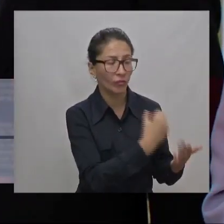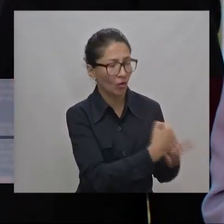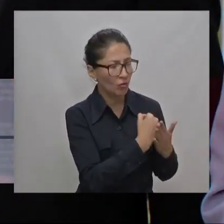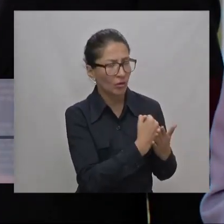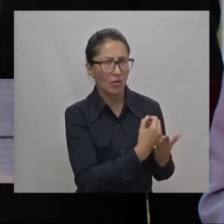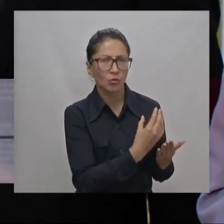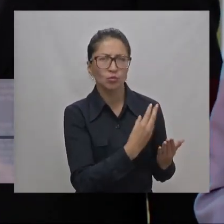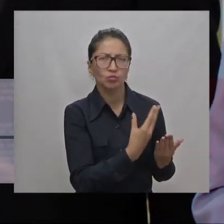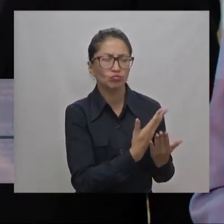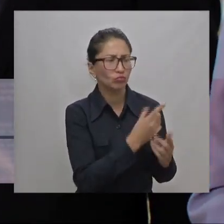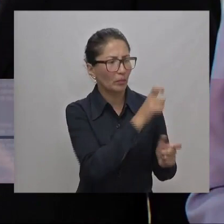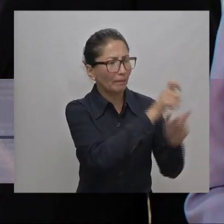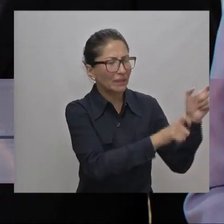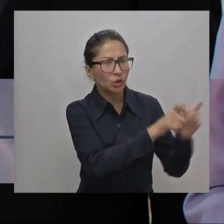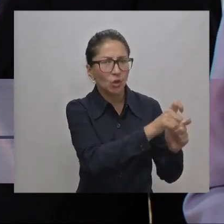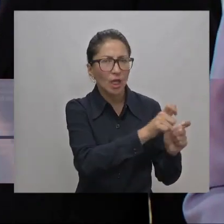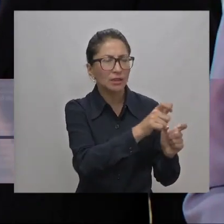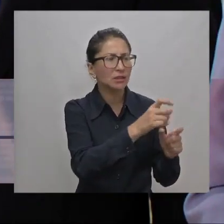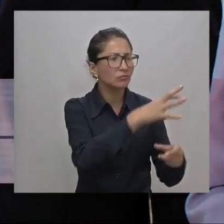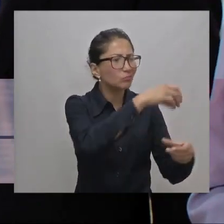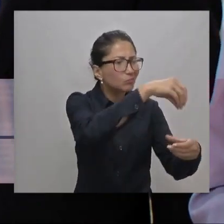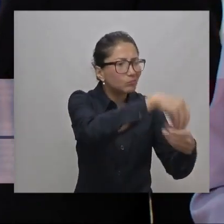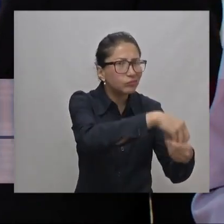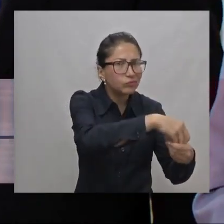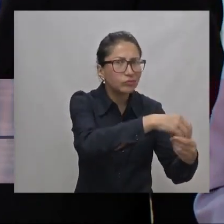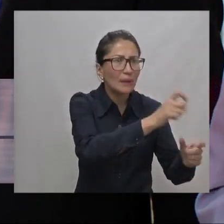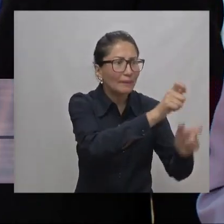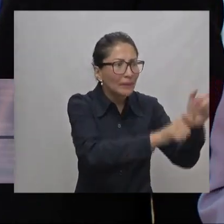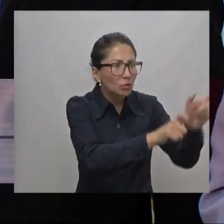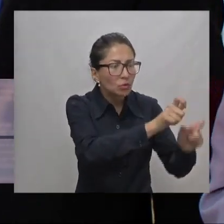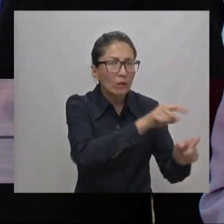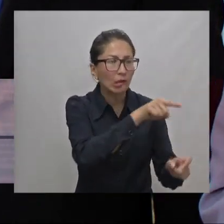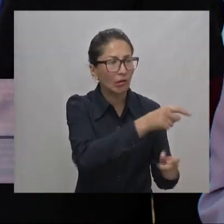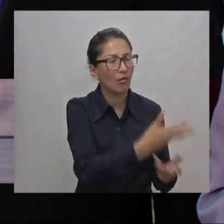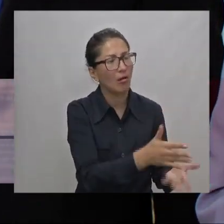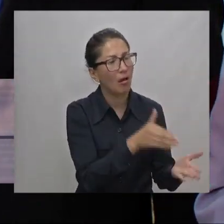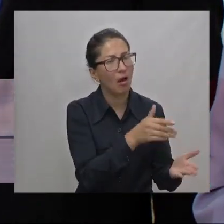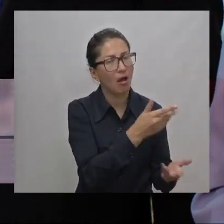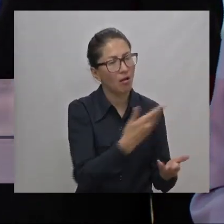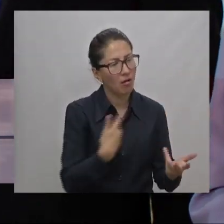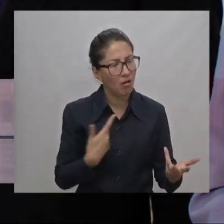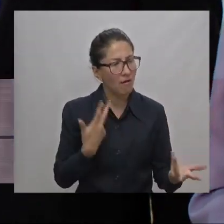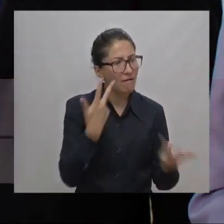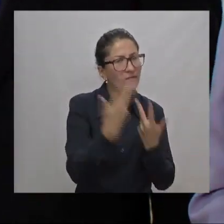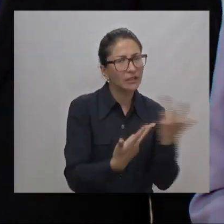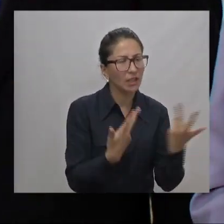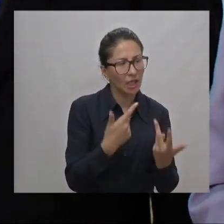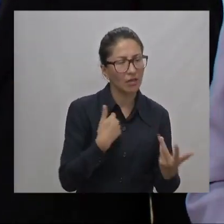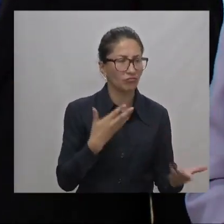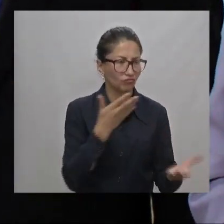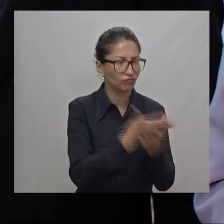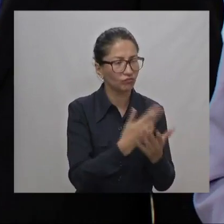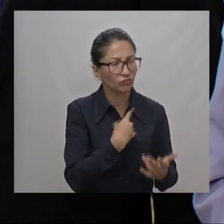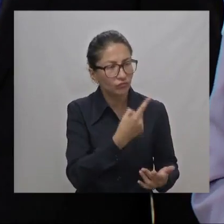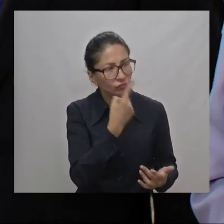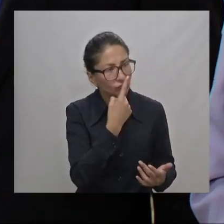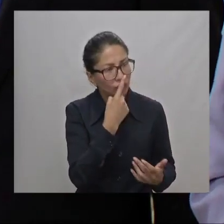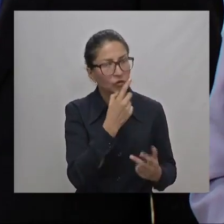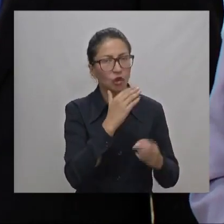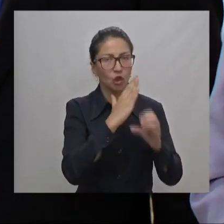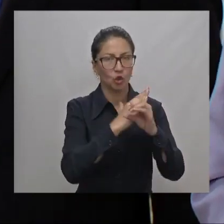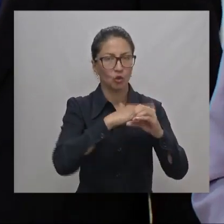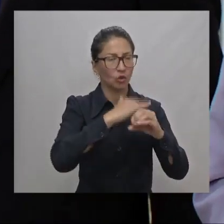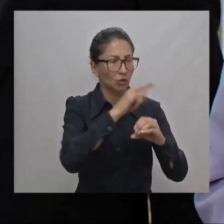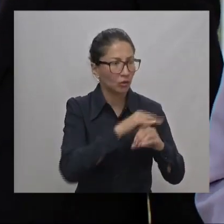haya facilitado que un grupo intersectorial del equipo de Empalme esté visitando la Contraloría en los próximos días